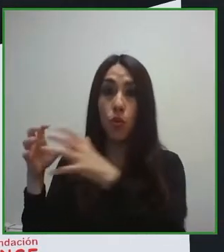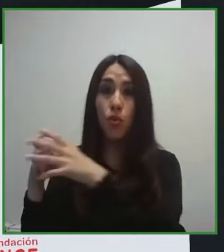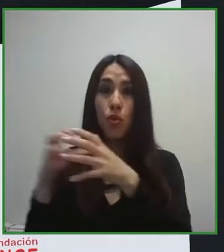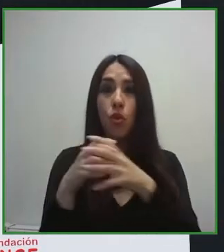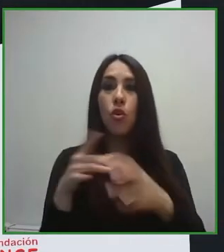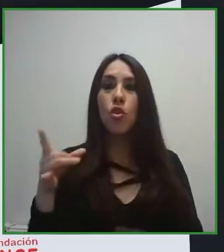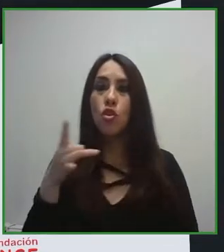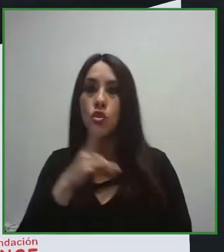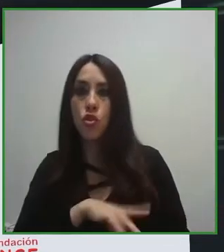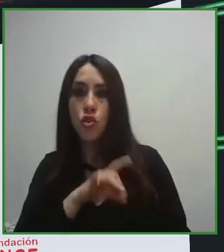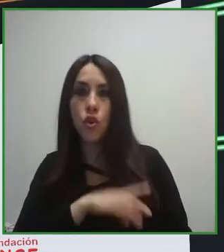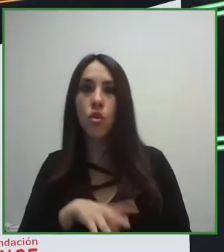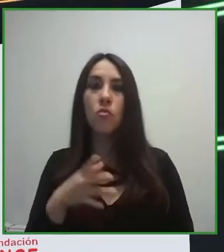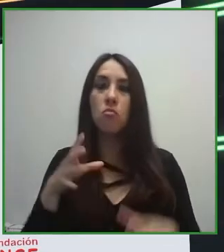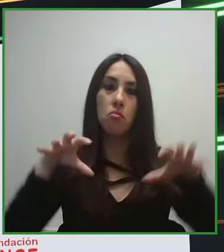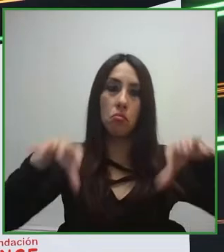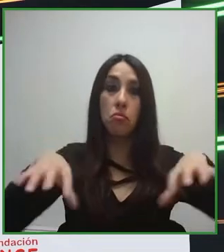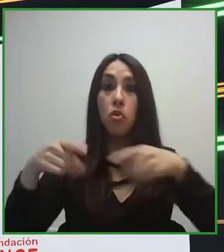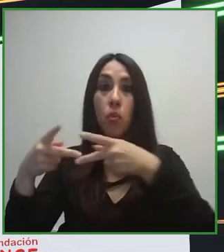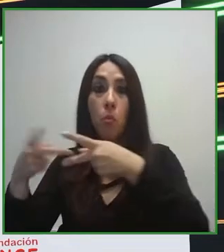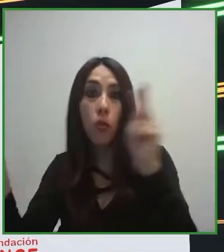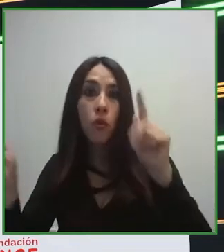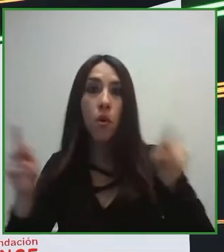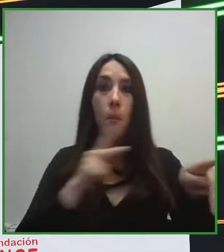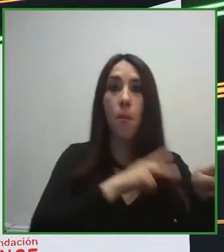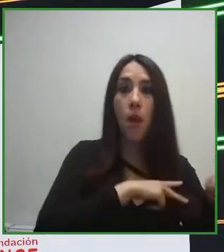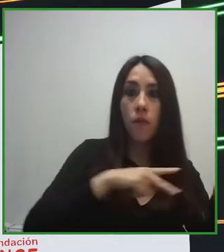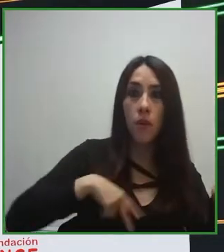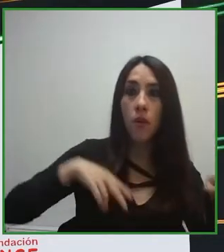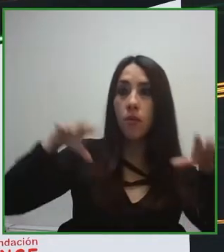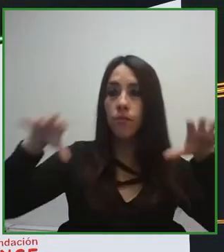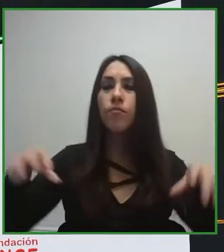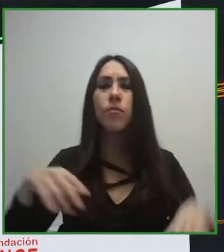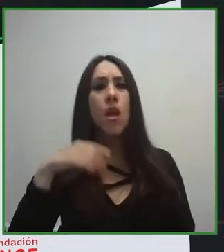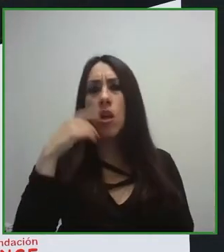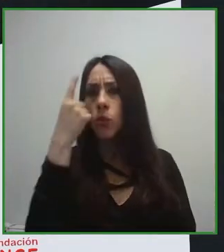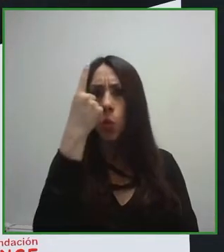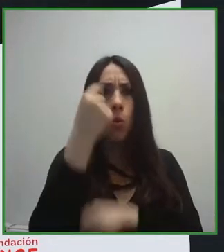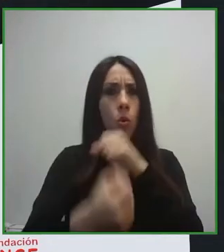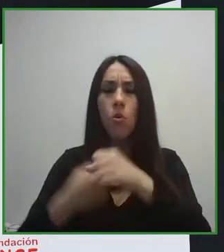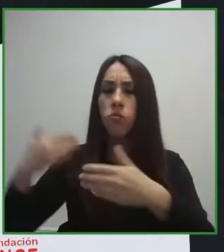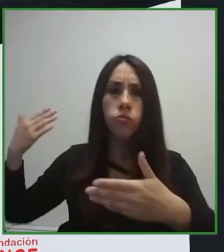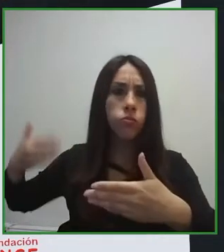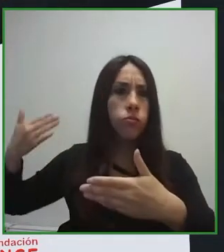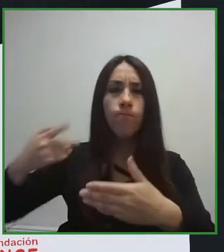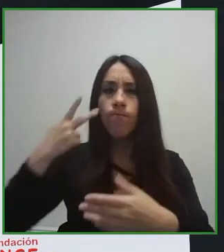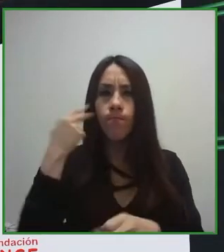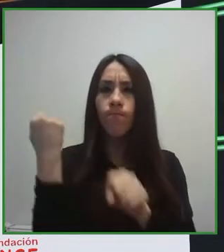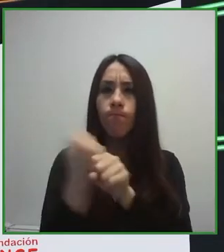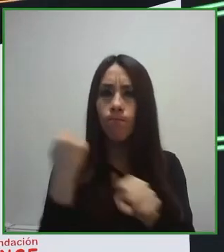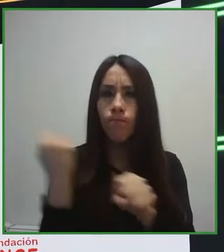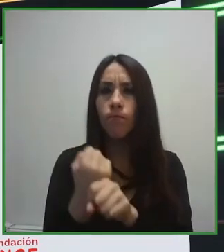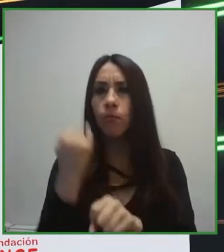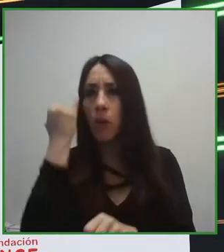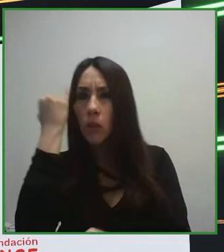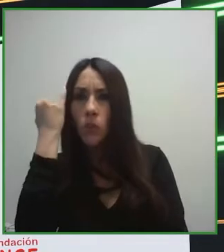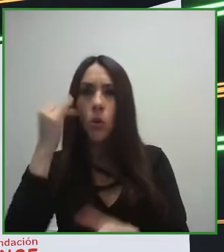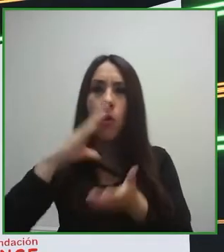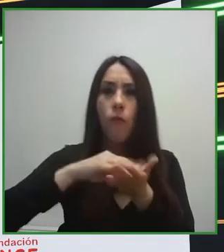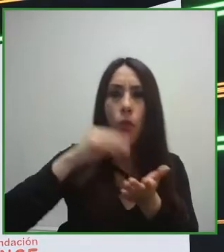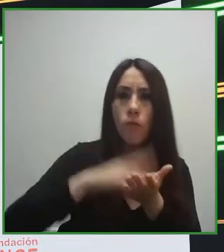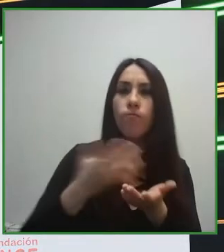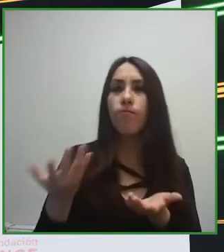de un año de su inicio, queremos invitarlos a reflexionar sobre las enseñanzas, los aprendizajes y los desafíos que nos ha demostrado esta